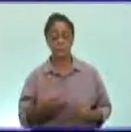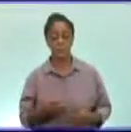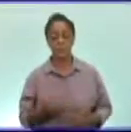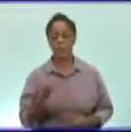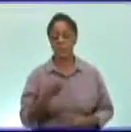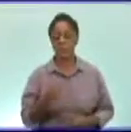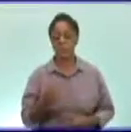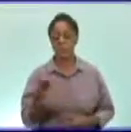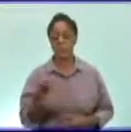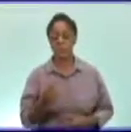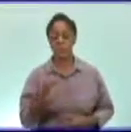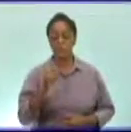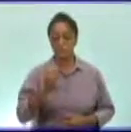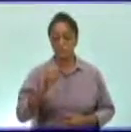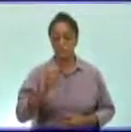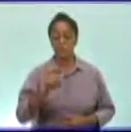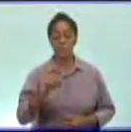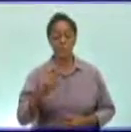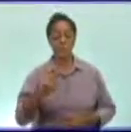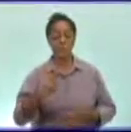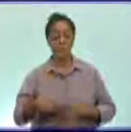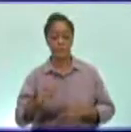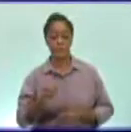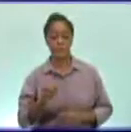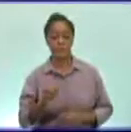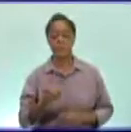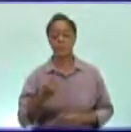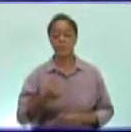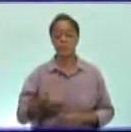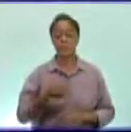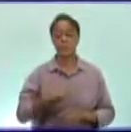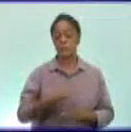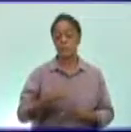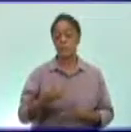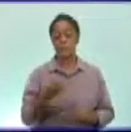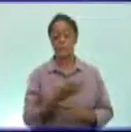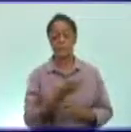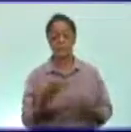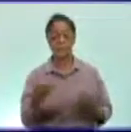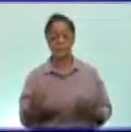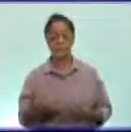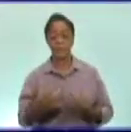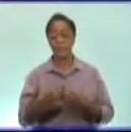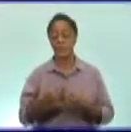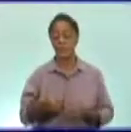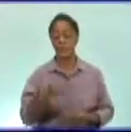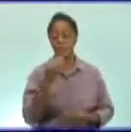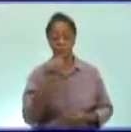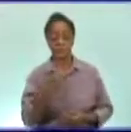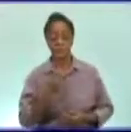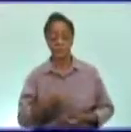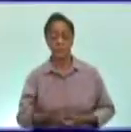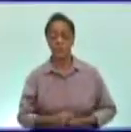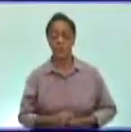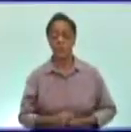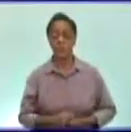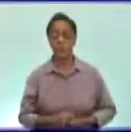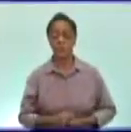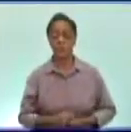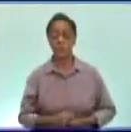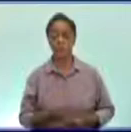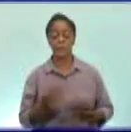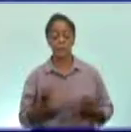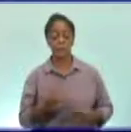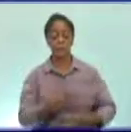especie pluricelular y heterótrofa, al contrario que las plantas que fabrican su propio alimento. La mayoría de